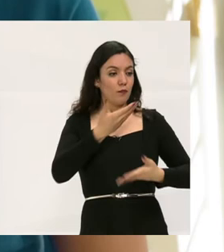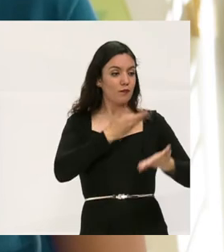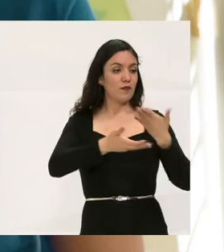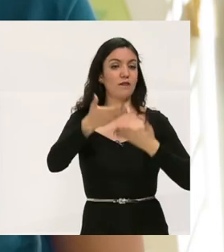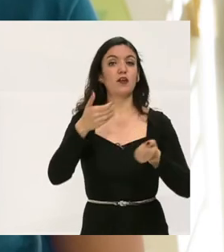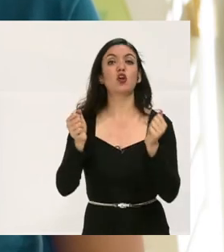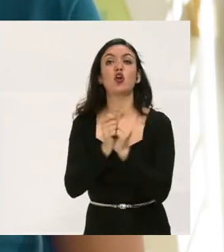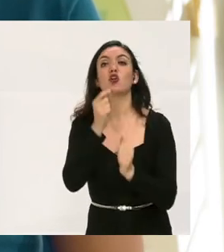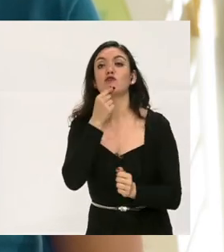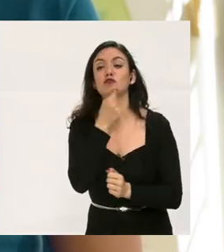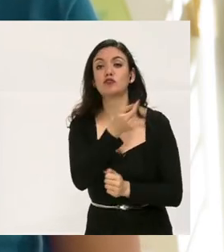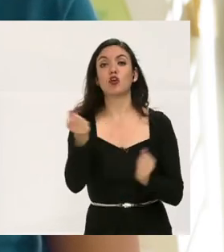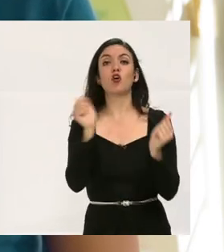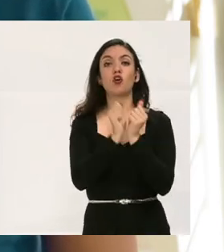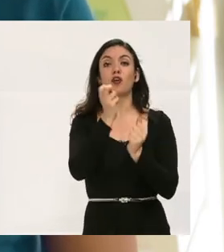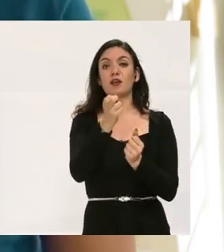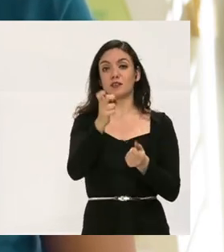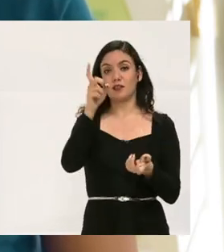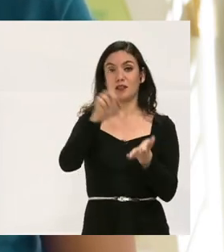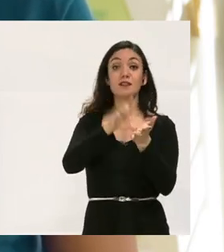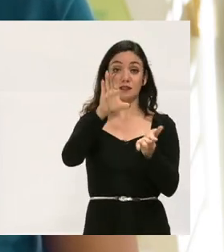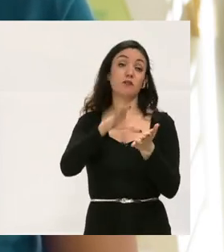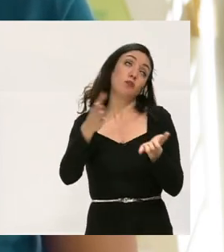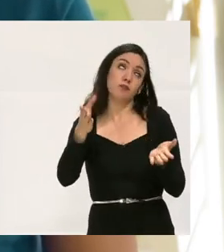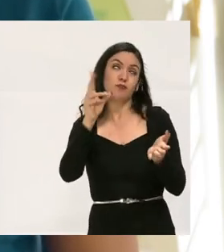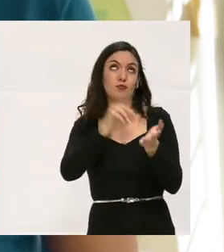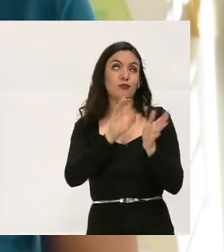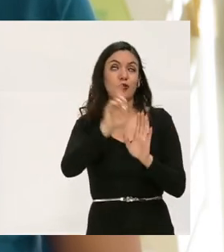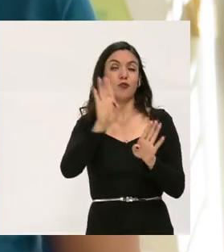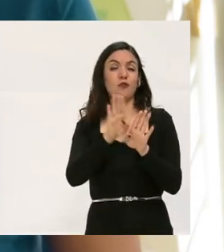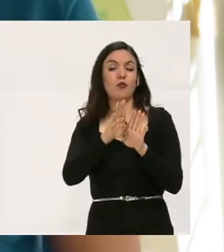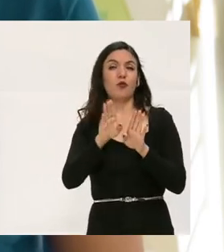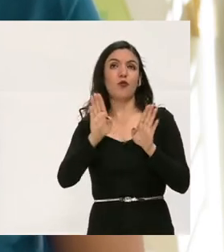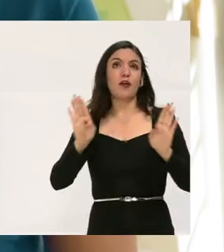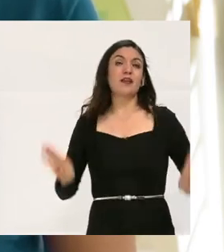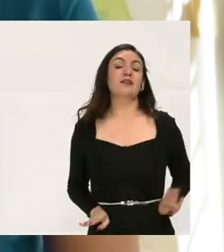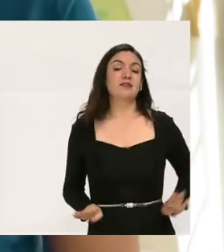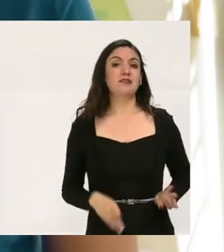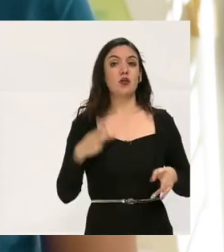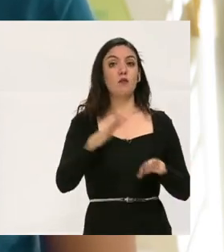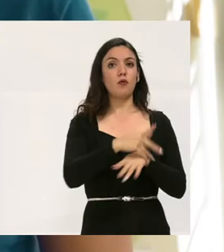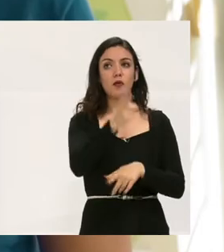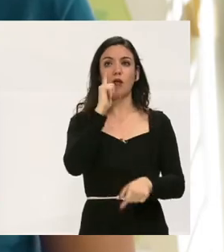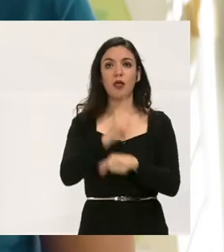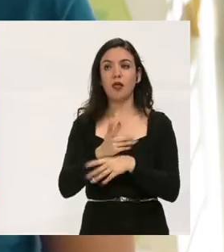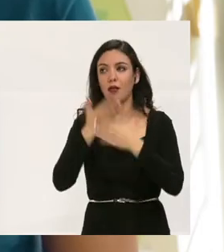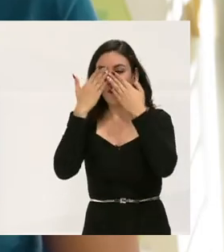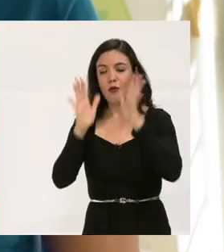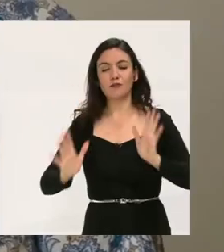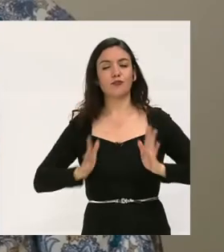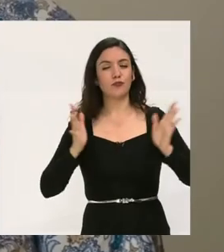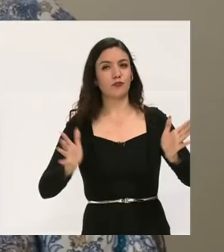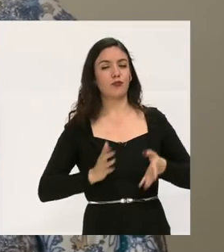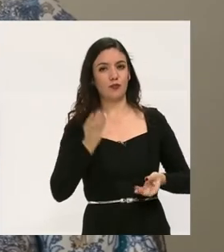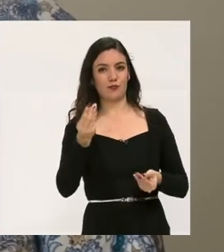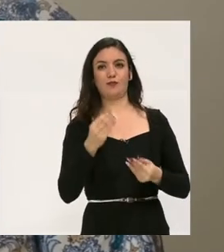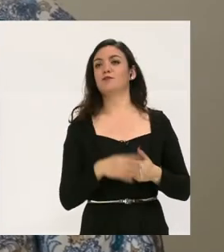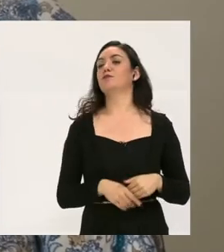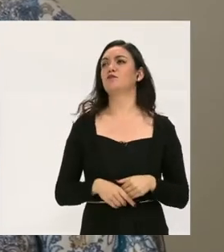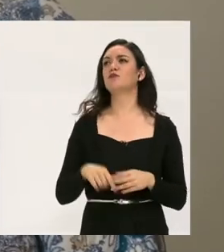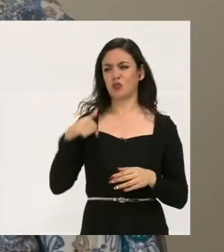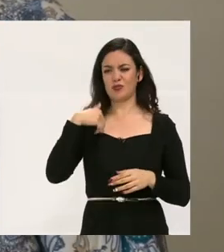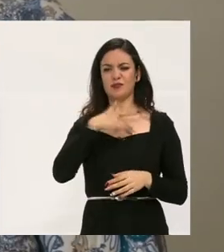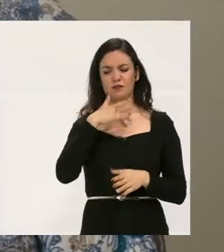convivir por los con los chicos con con esta condición porque se van a llevar grandes sorpresas pues siento que